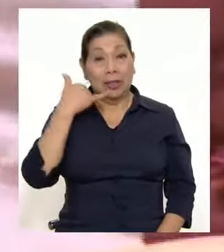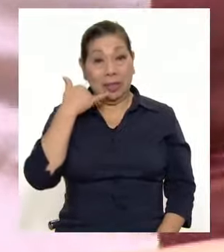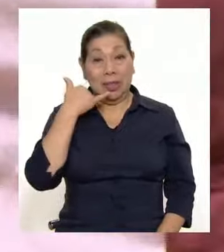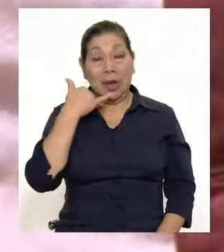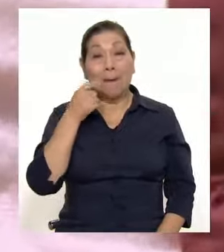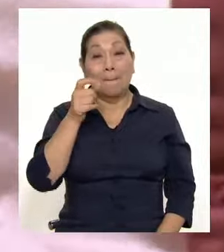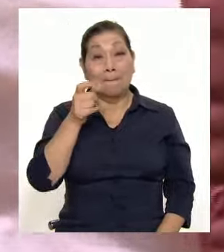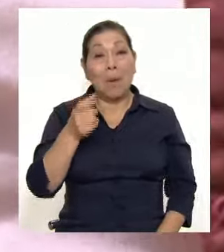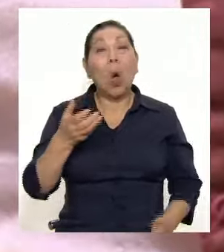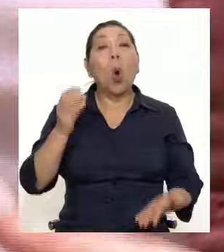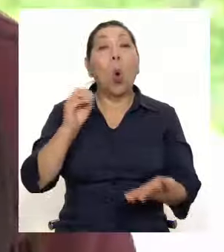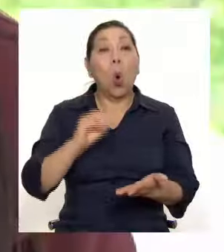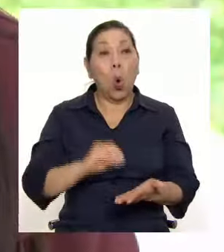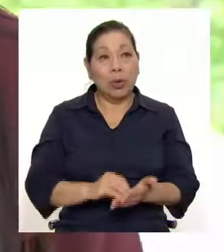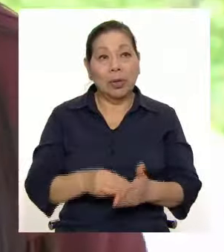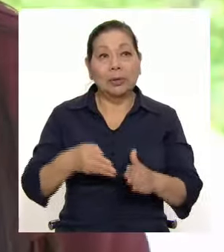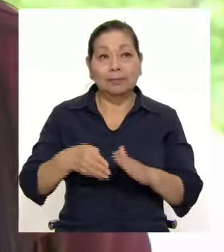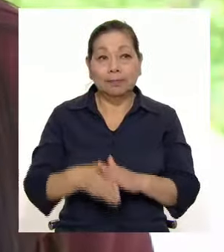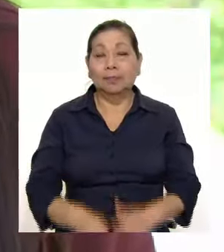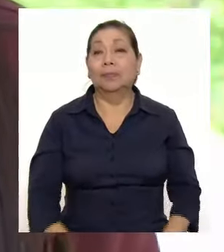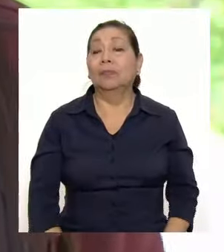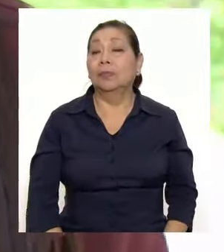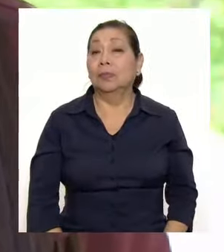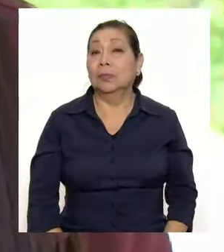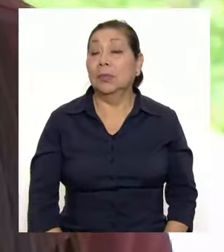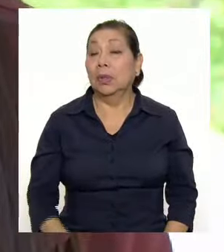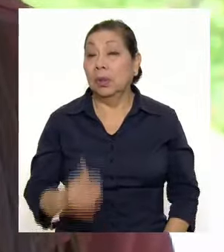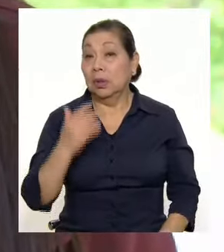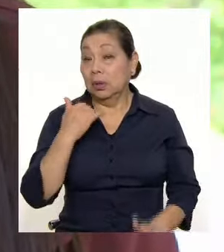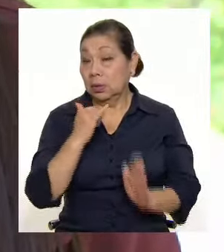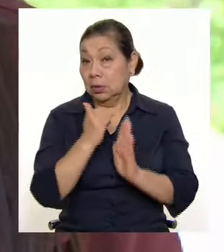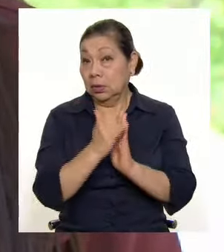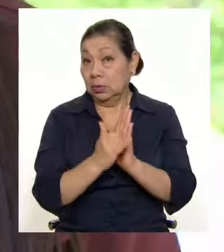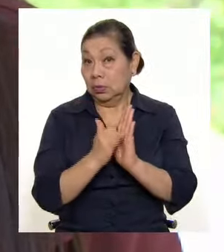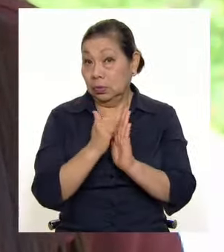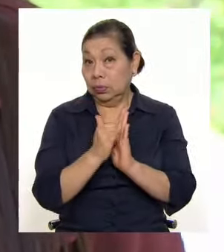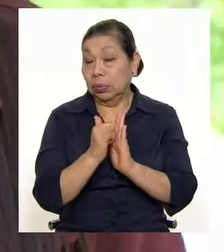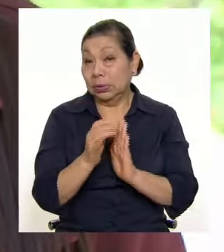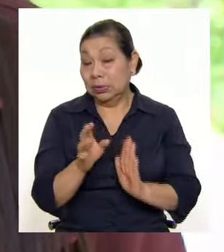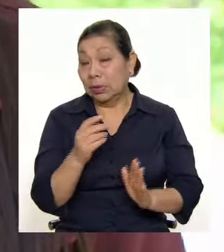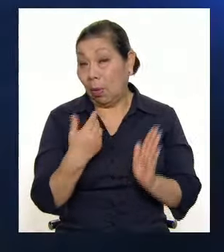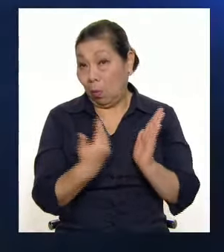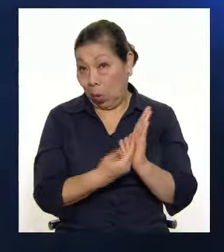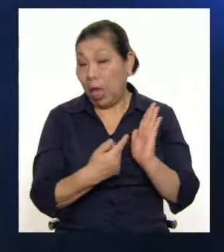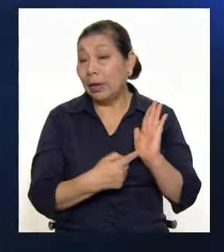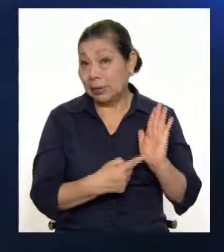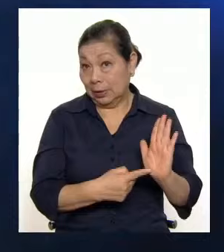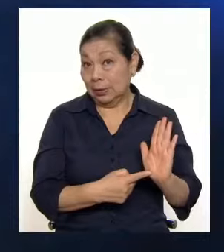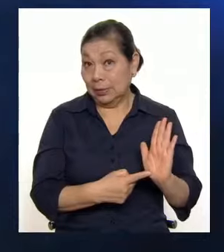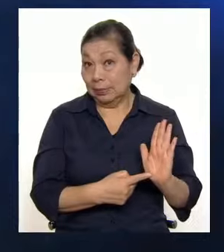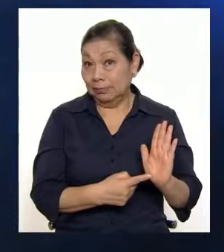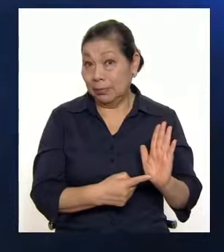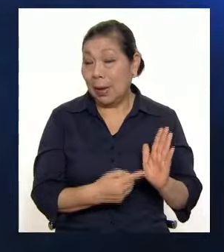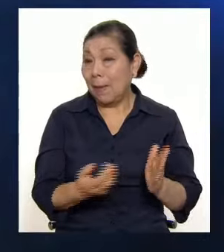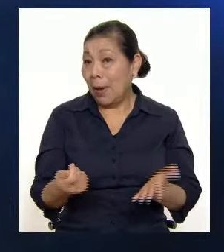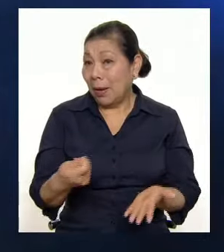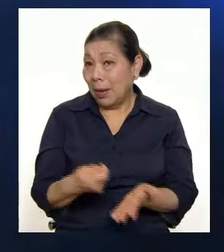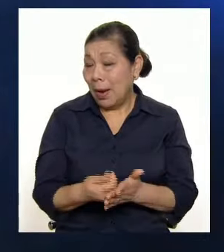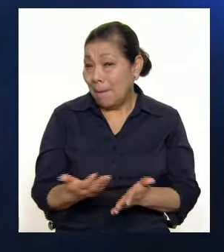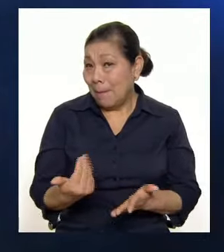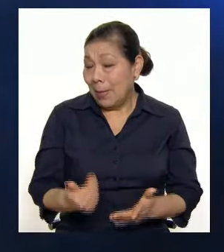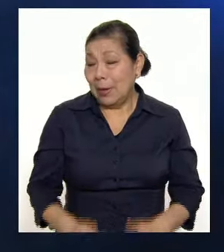el sujeto está otra vez amenazando. Entonces muestro los videos a la policía como evidencia que en vivo está